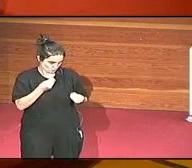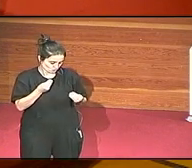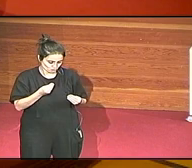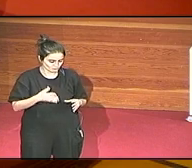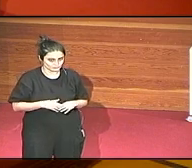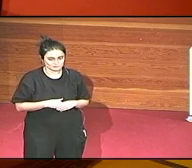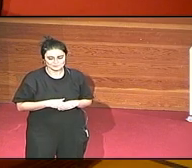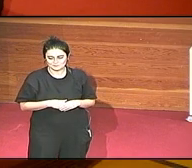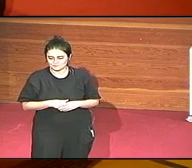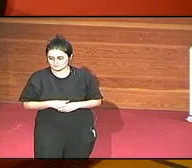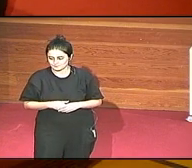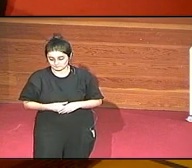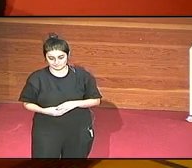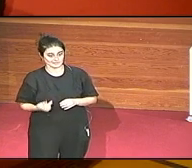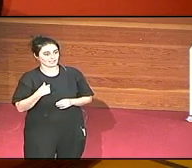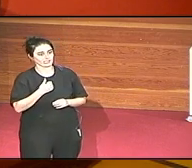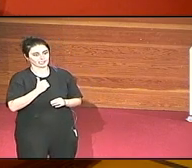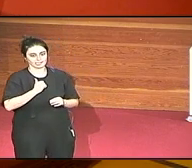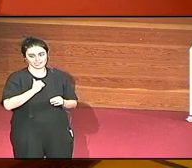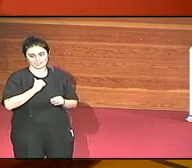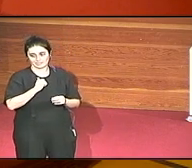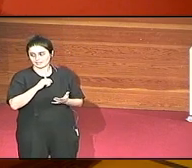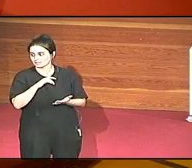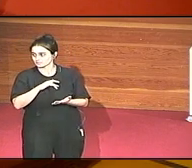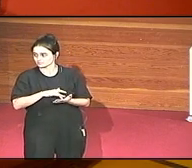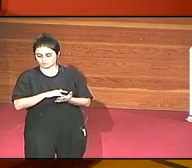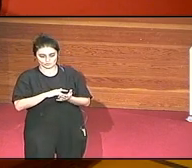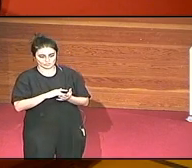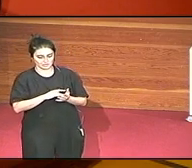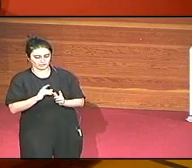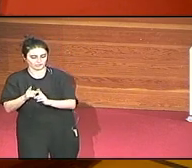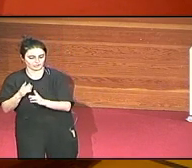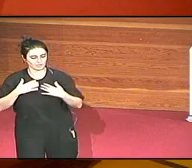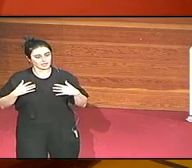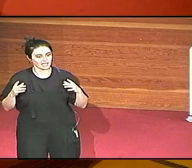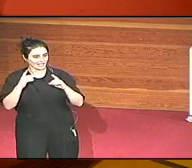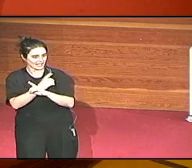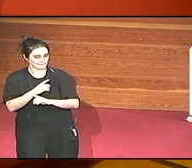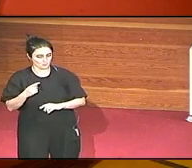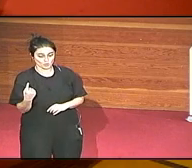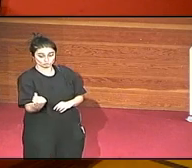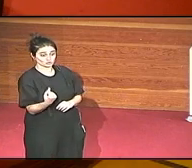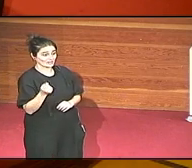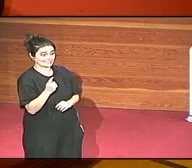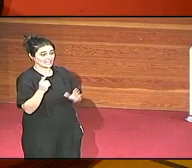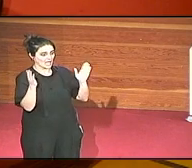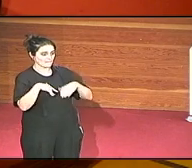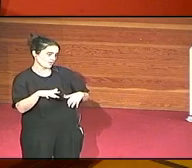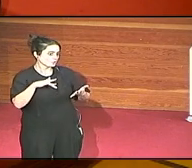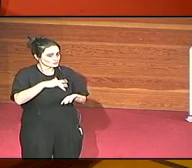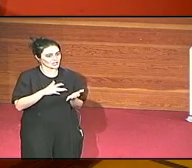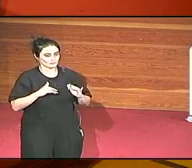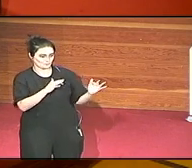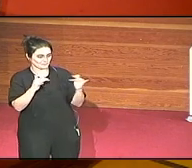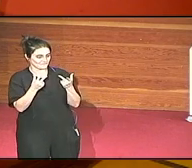entonces aproveche que en un momento estaba en un lateral cambiándose no era muy habitual que estuvieran solos pero como acaban de jugar el